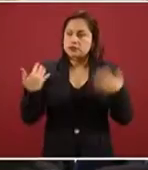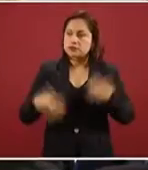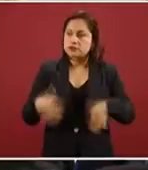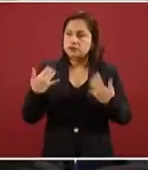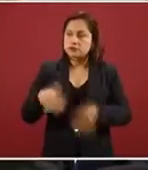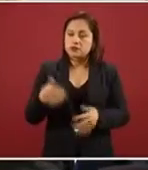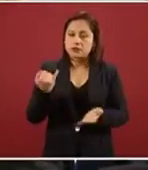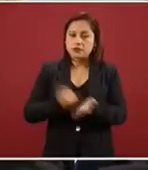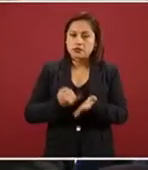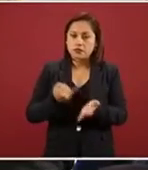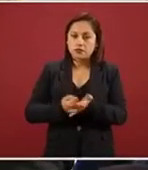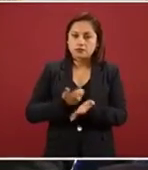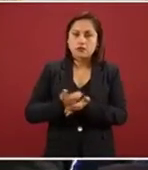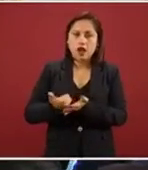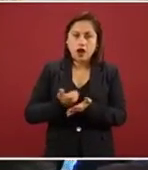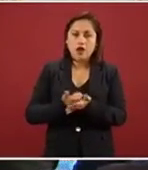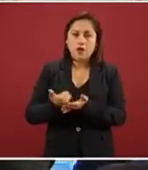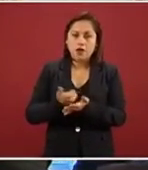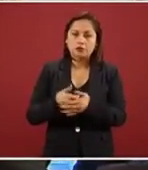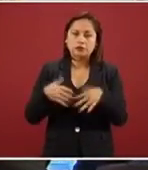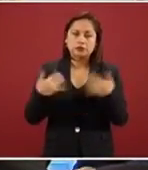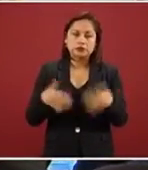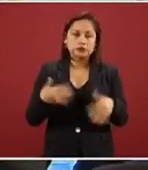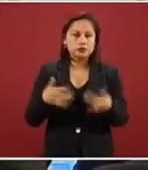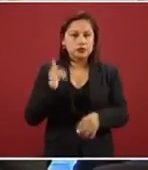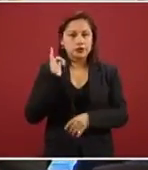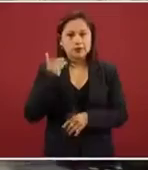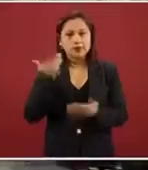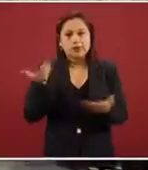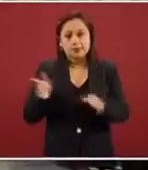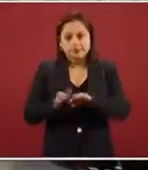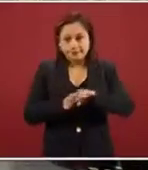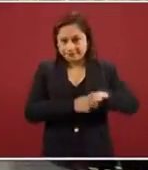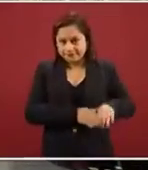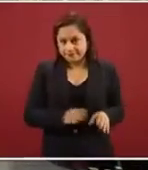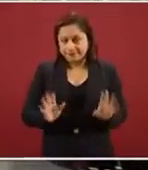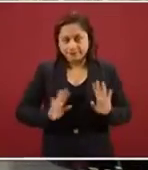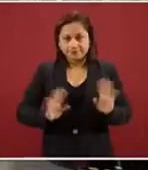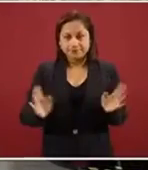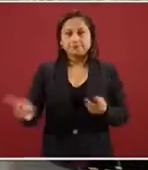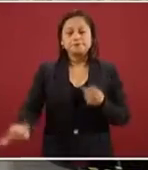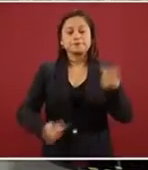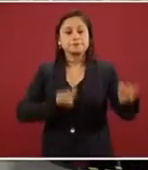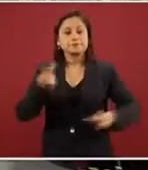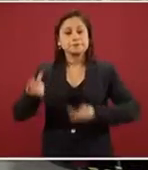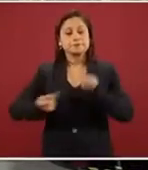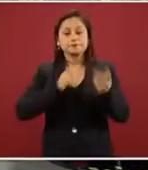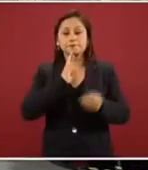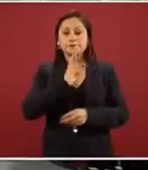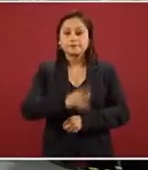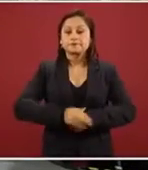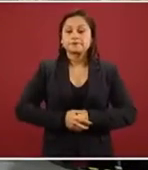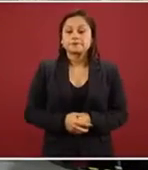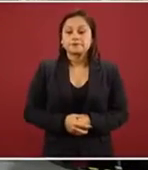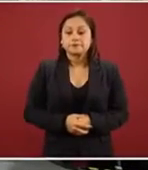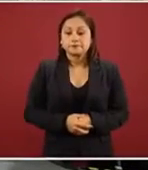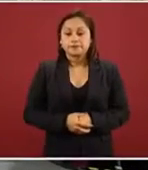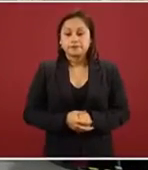intereses. Pues eso es básicamente. Entonces abrimos para preguntas.